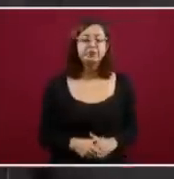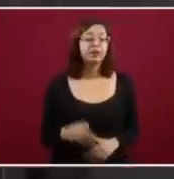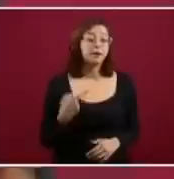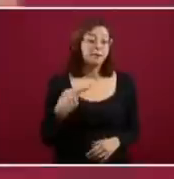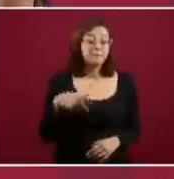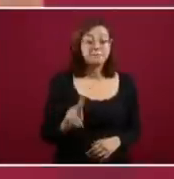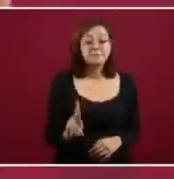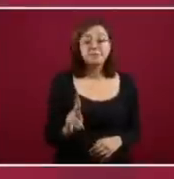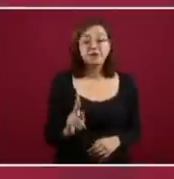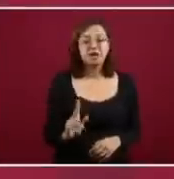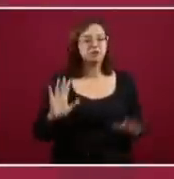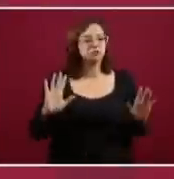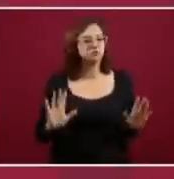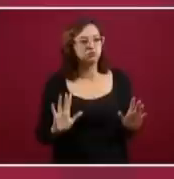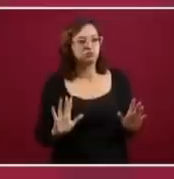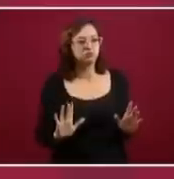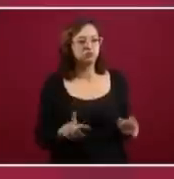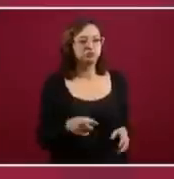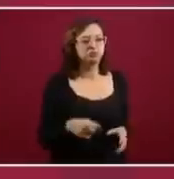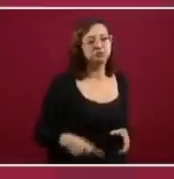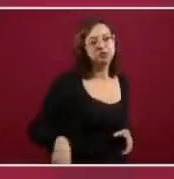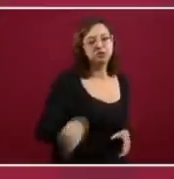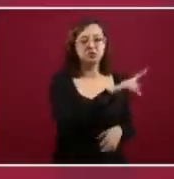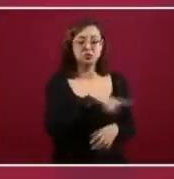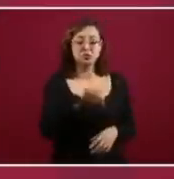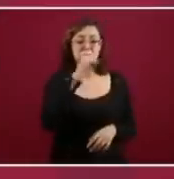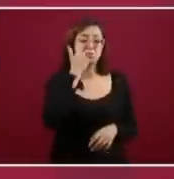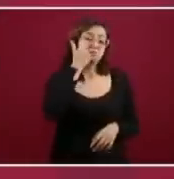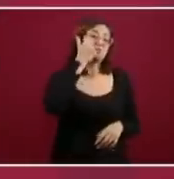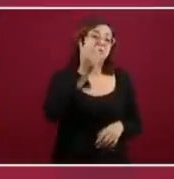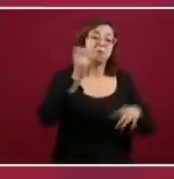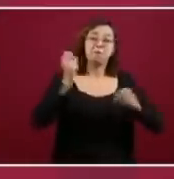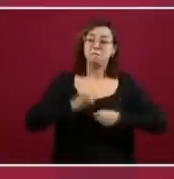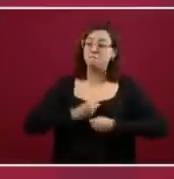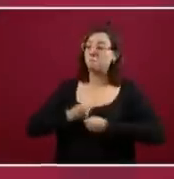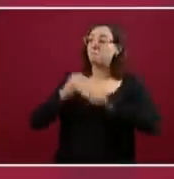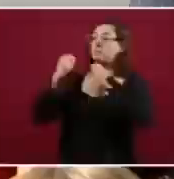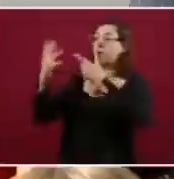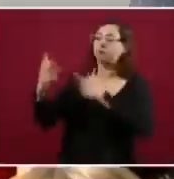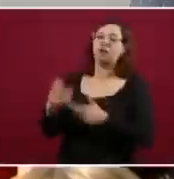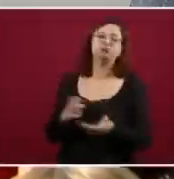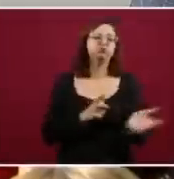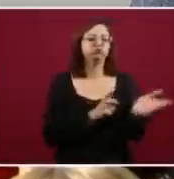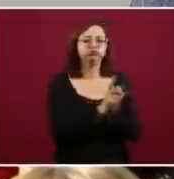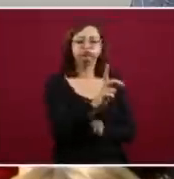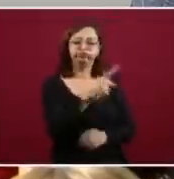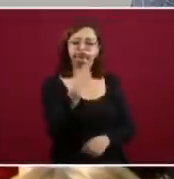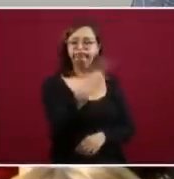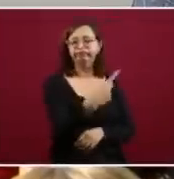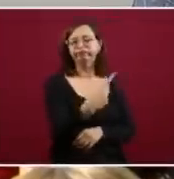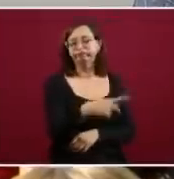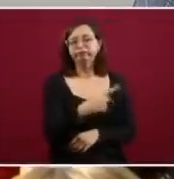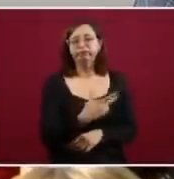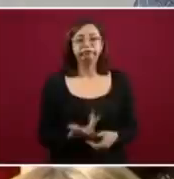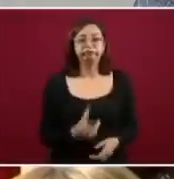pues tienen todo su derecho de manifestarse y un gobierno democrático